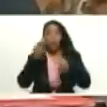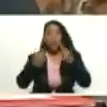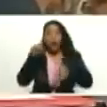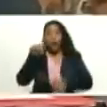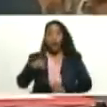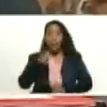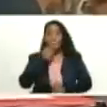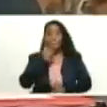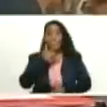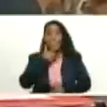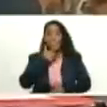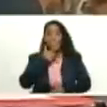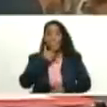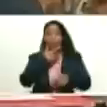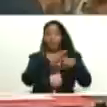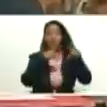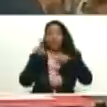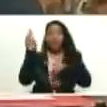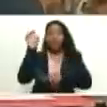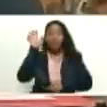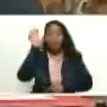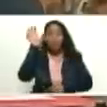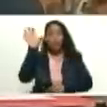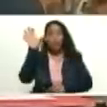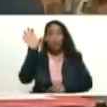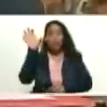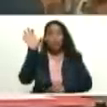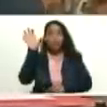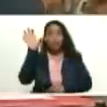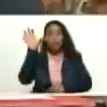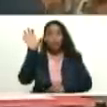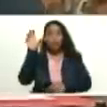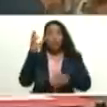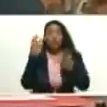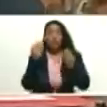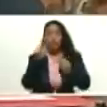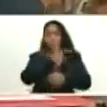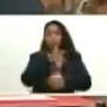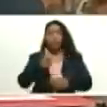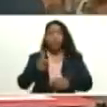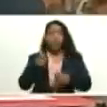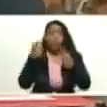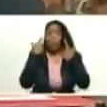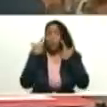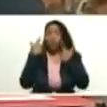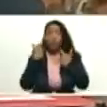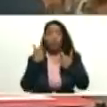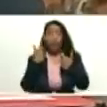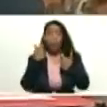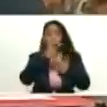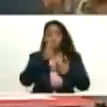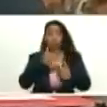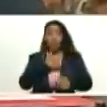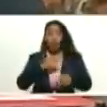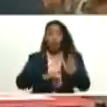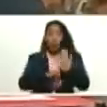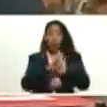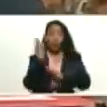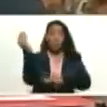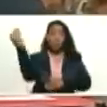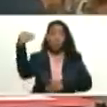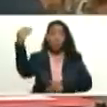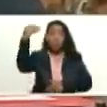maravilloso, rico y diverso país, con muchísimas personas y con tantos talentos que quieren avanzar cada vez